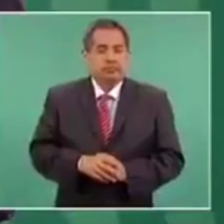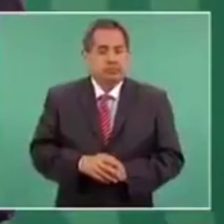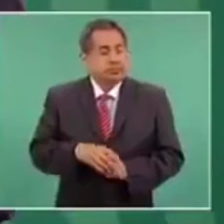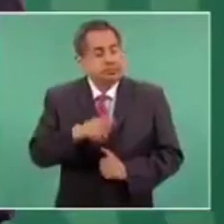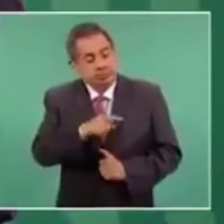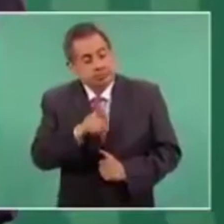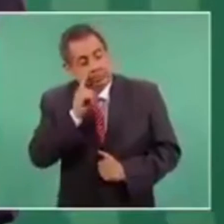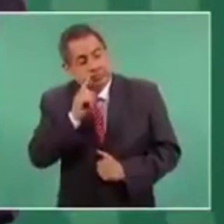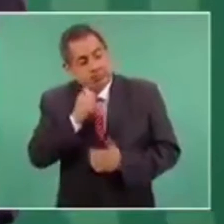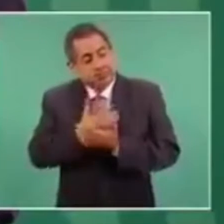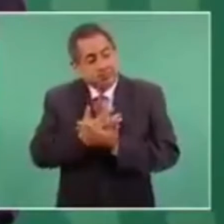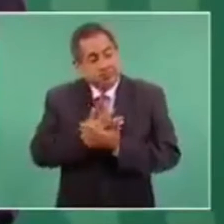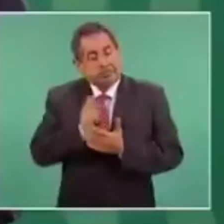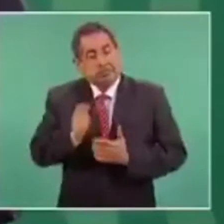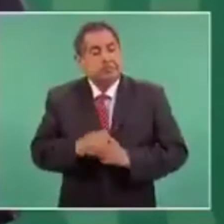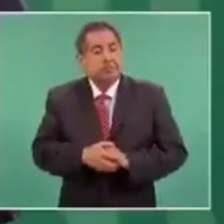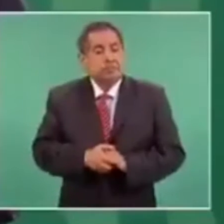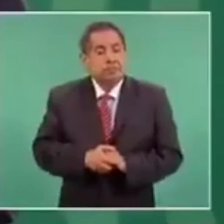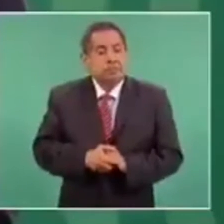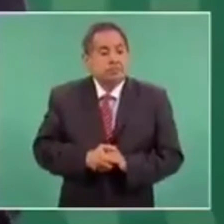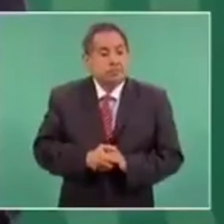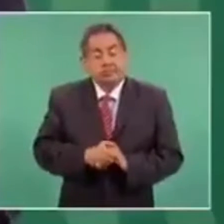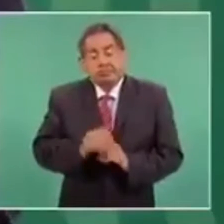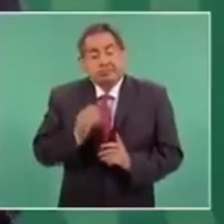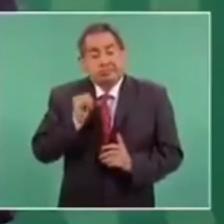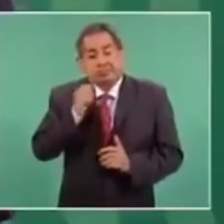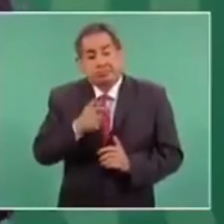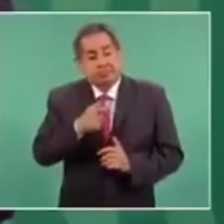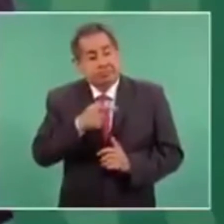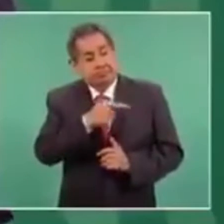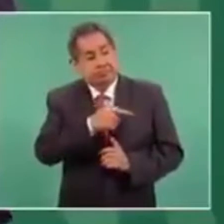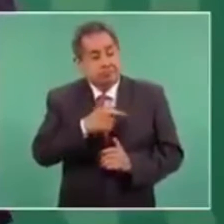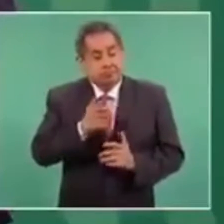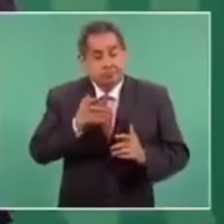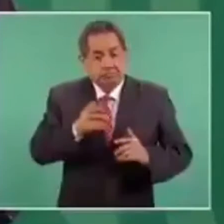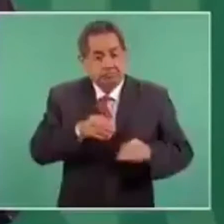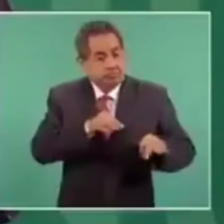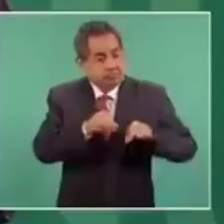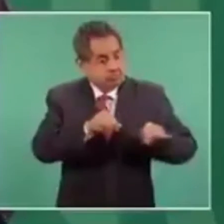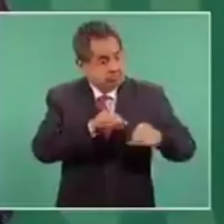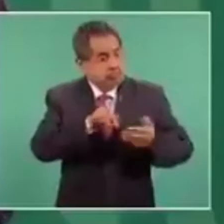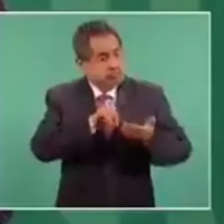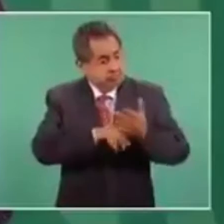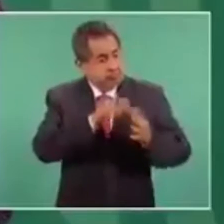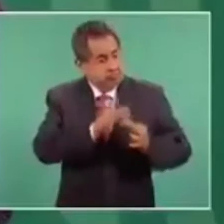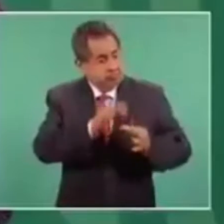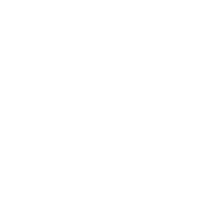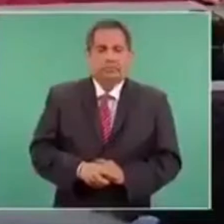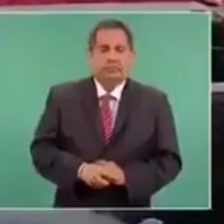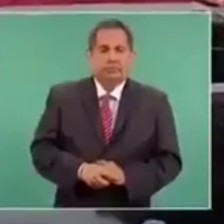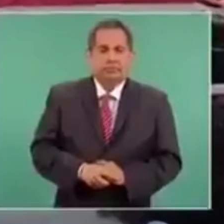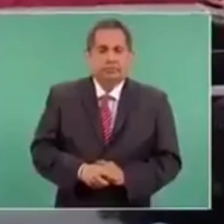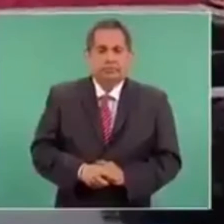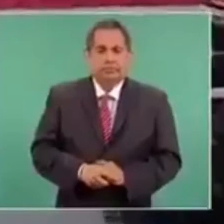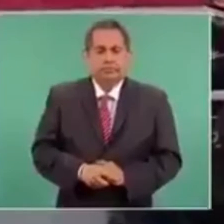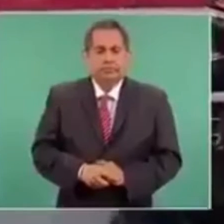Solo esperamos de que haga su trabajo de manera profesional,